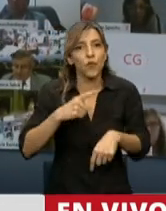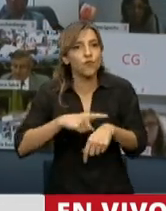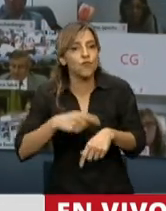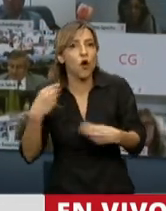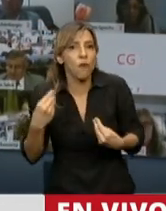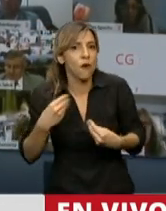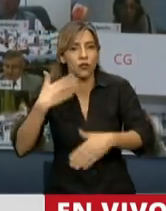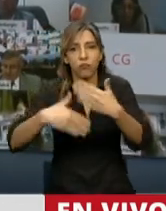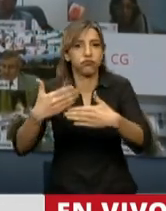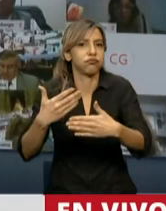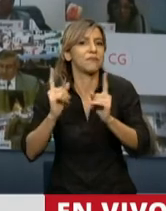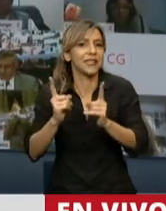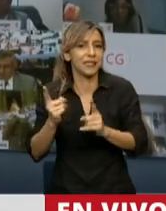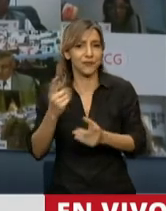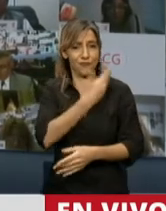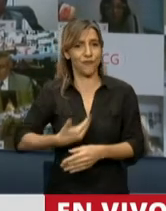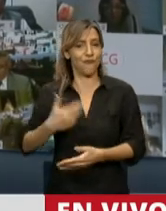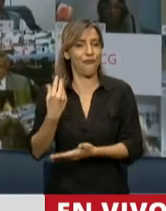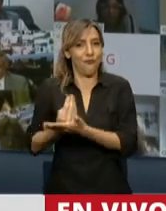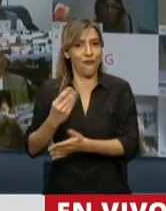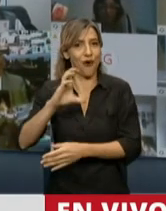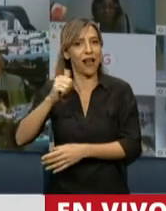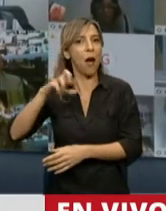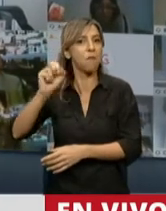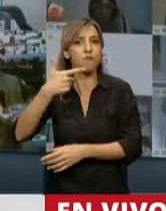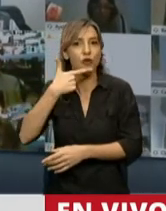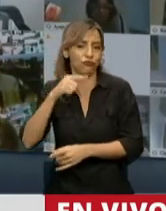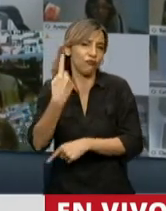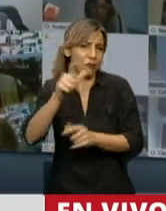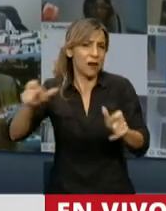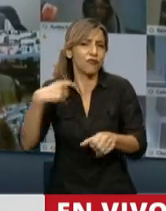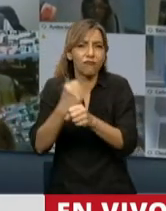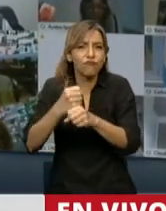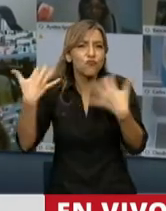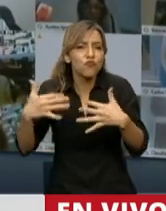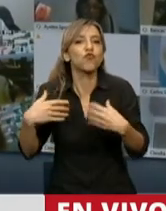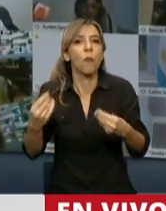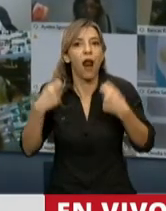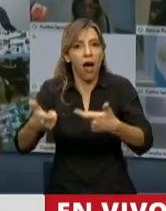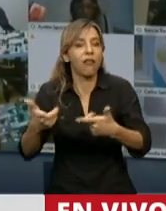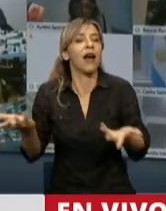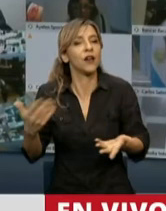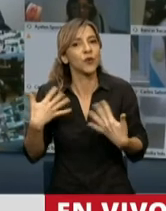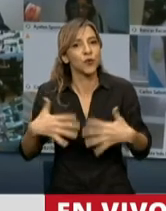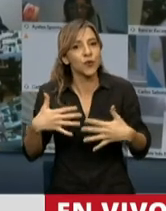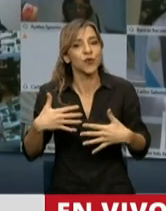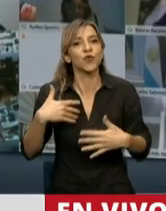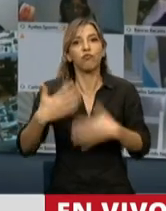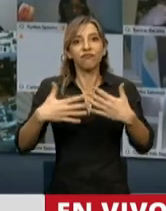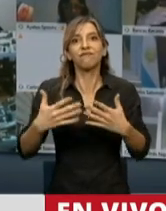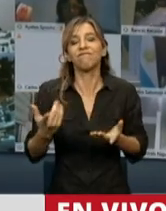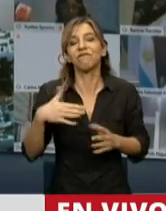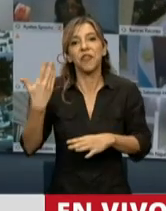por Campos y por muchos otros que colaboraron en este sentido, sino que también hizo que los británicos tomaran real dimensión